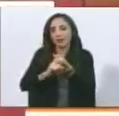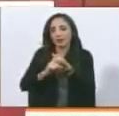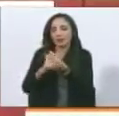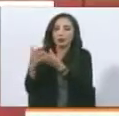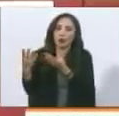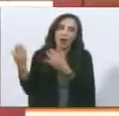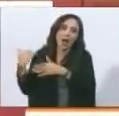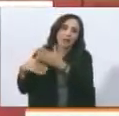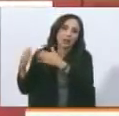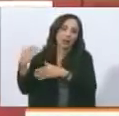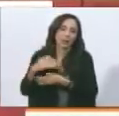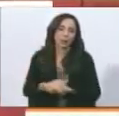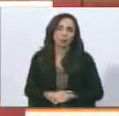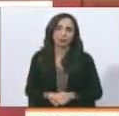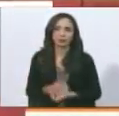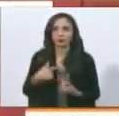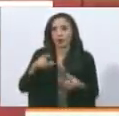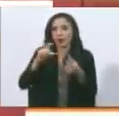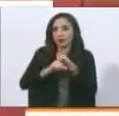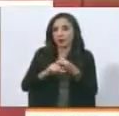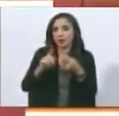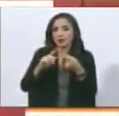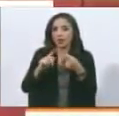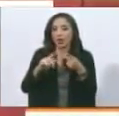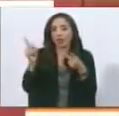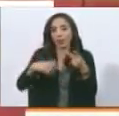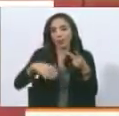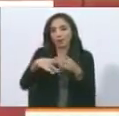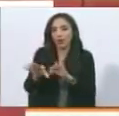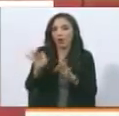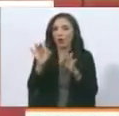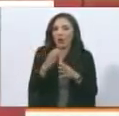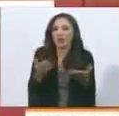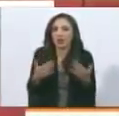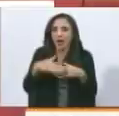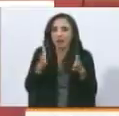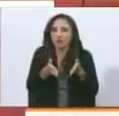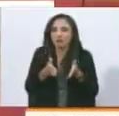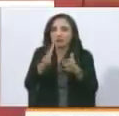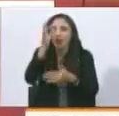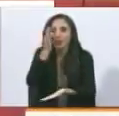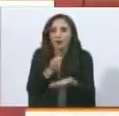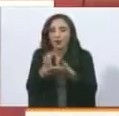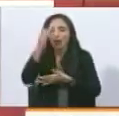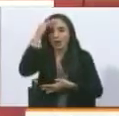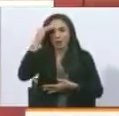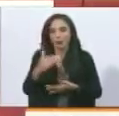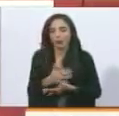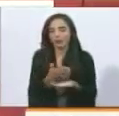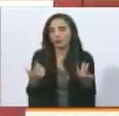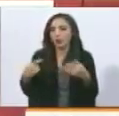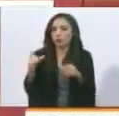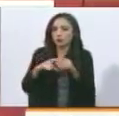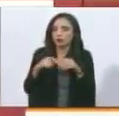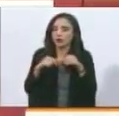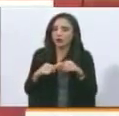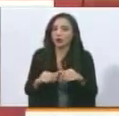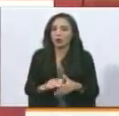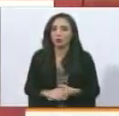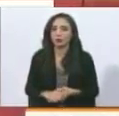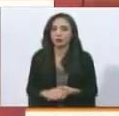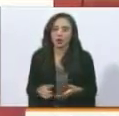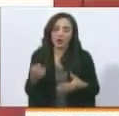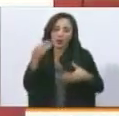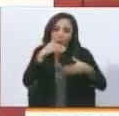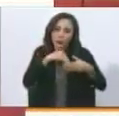humano, ¿no? Casarse y escoger cuál va a ser su camino. La Fuerza Armada Nacional Bolivariana se metió aquí en el